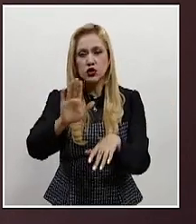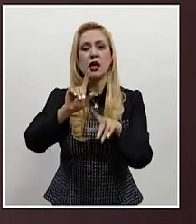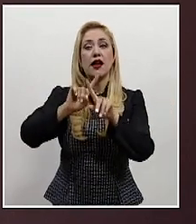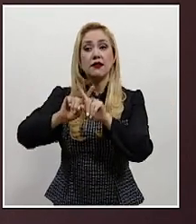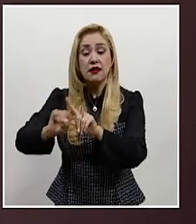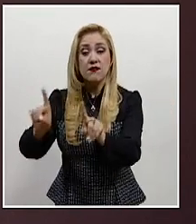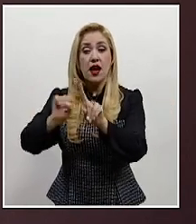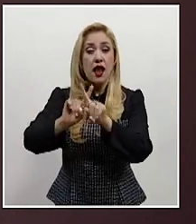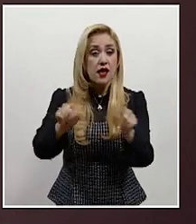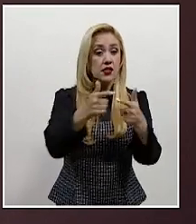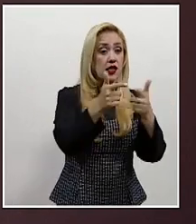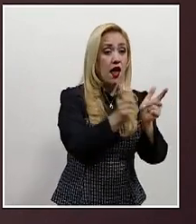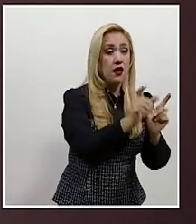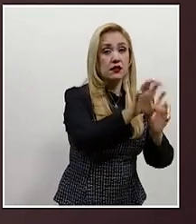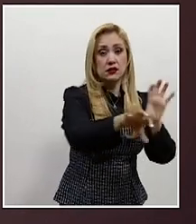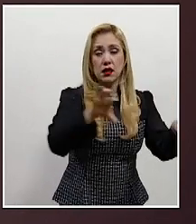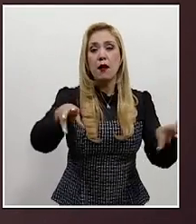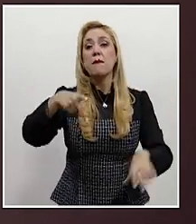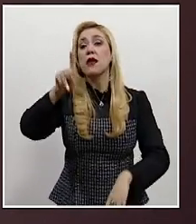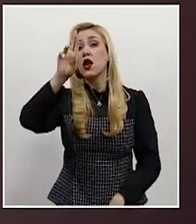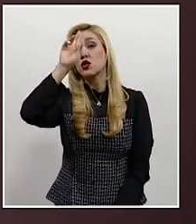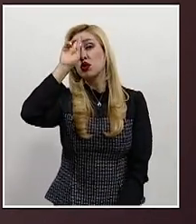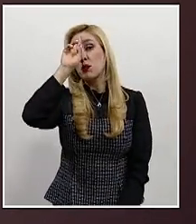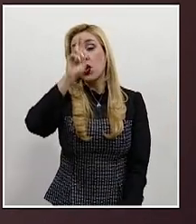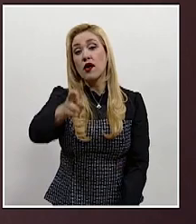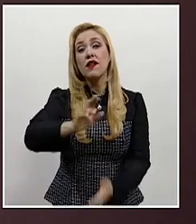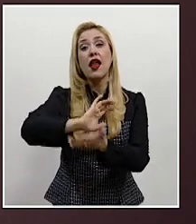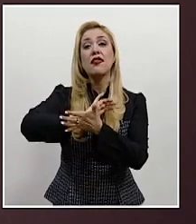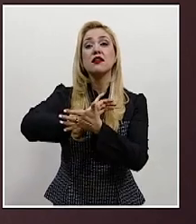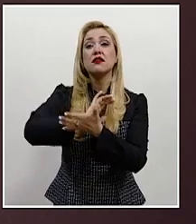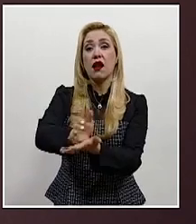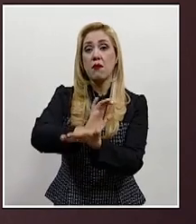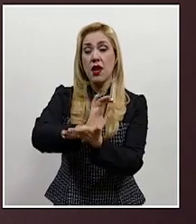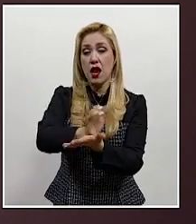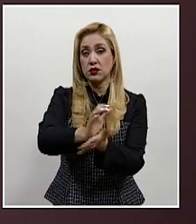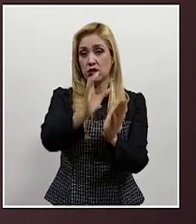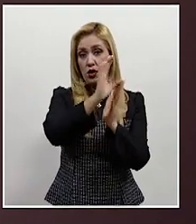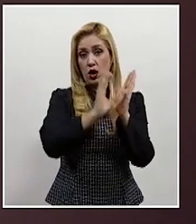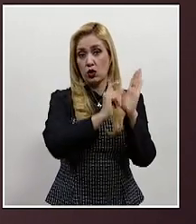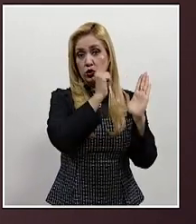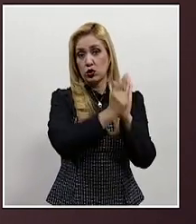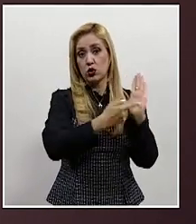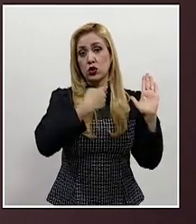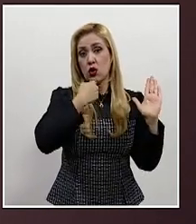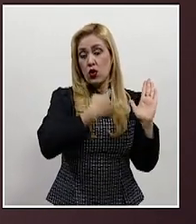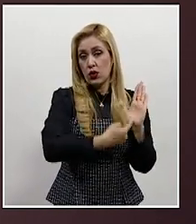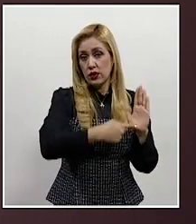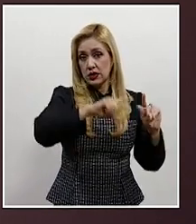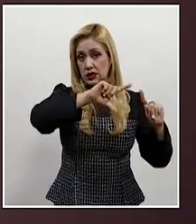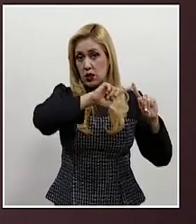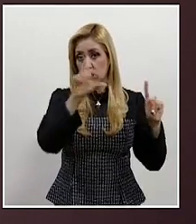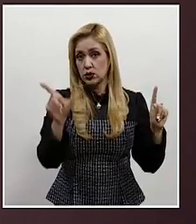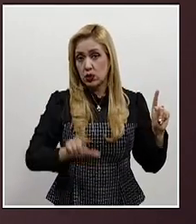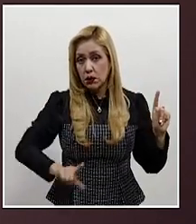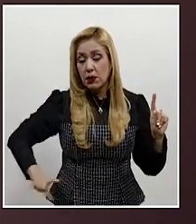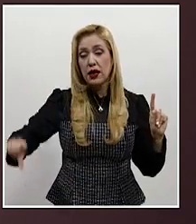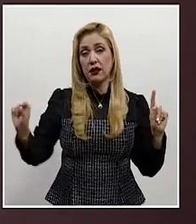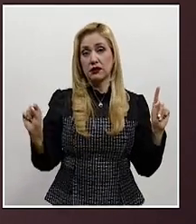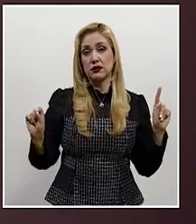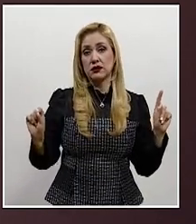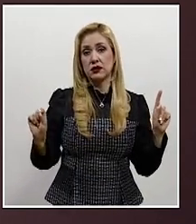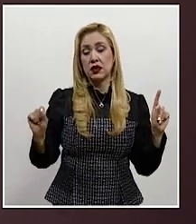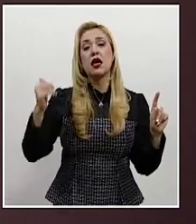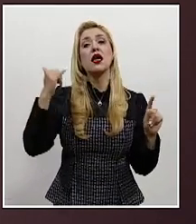ya establece la prohibición de la discriminación en nuestro país, y así también lo han establecido